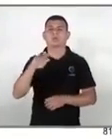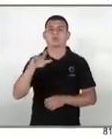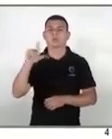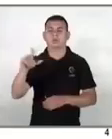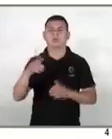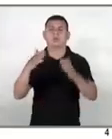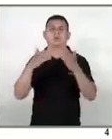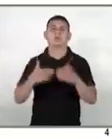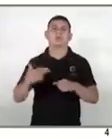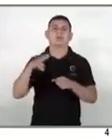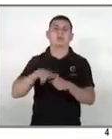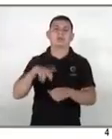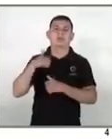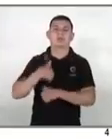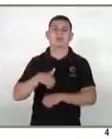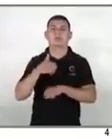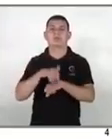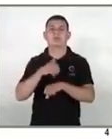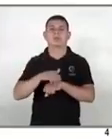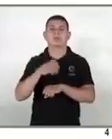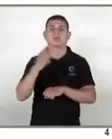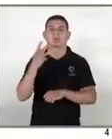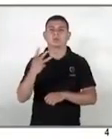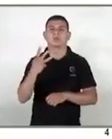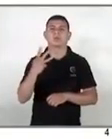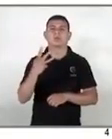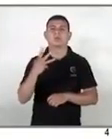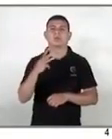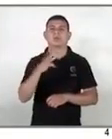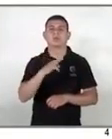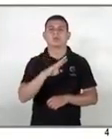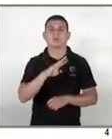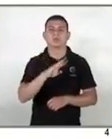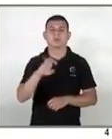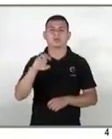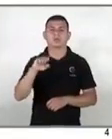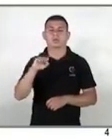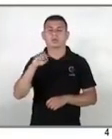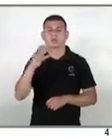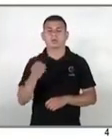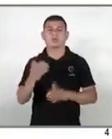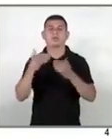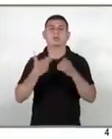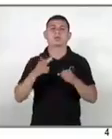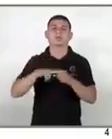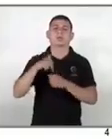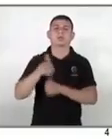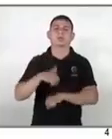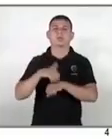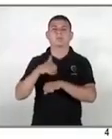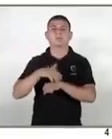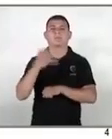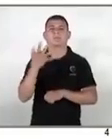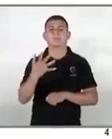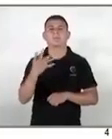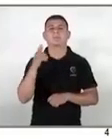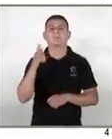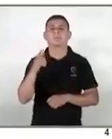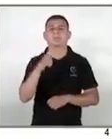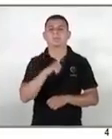197, en la jurisdicción sanitaria número 3, 379, en la jurisdicción sanitaria número